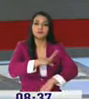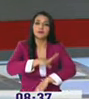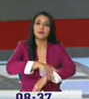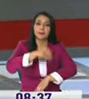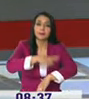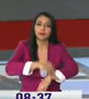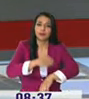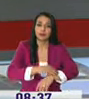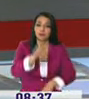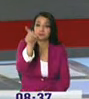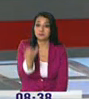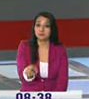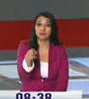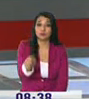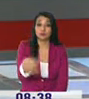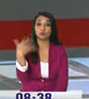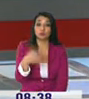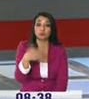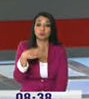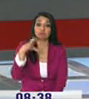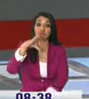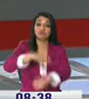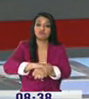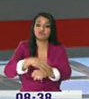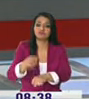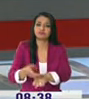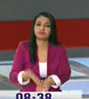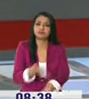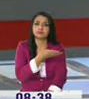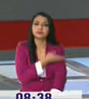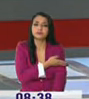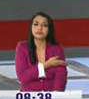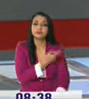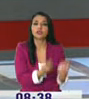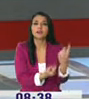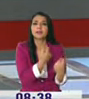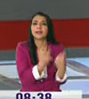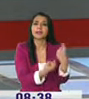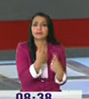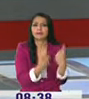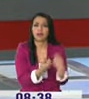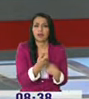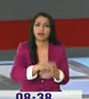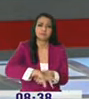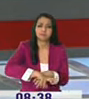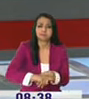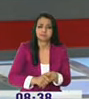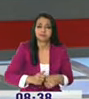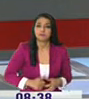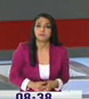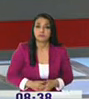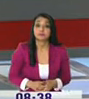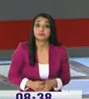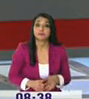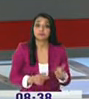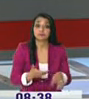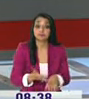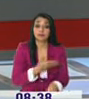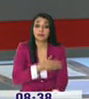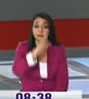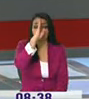angelito fue detenido, sospechoso de haber participado en el robo a una cooperativa de ahorros. Este individuo tenía vigente una boleta